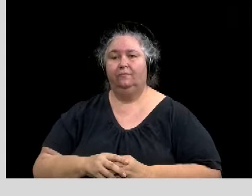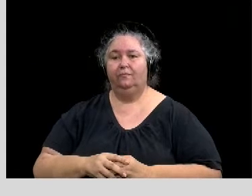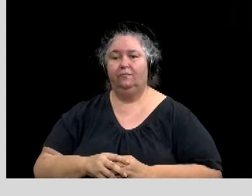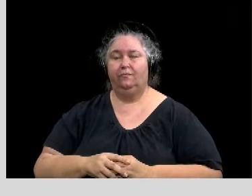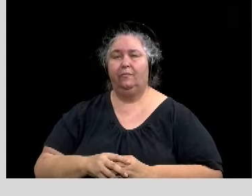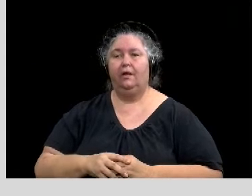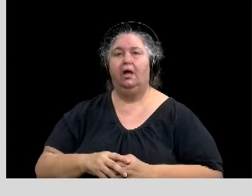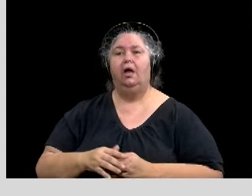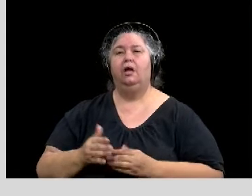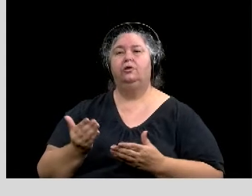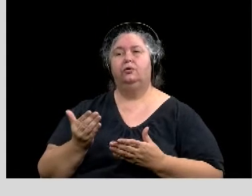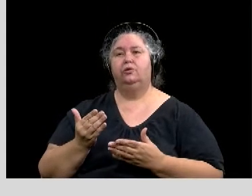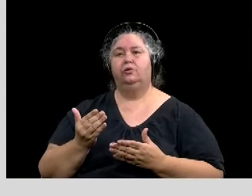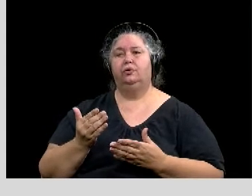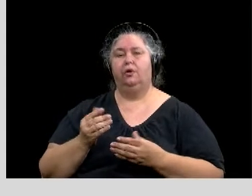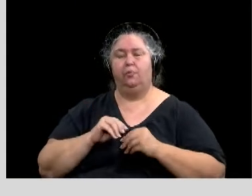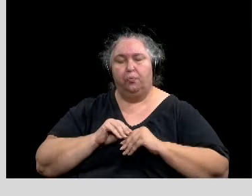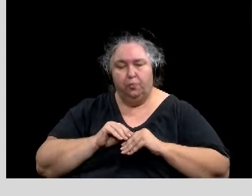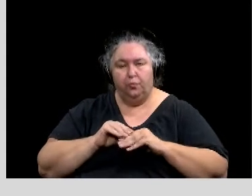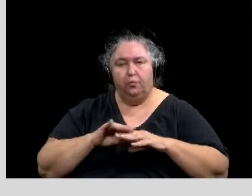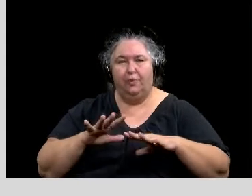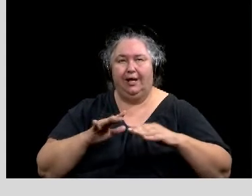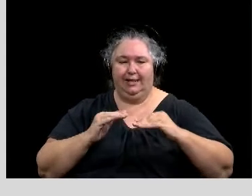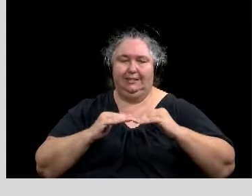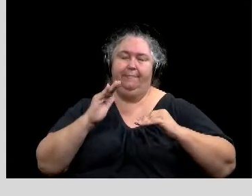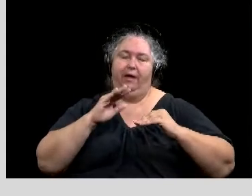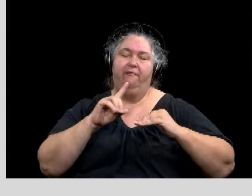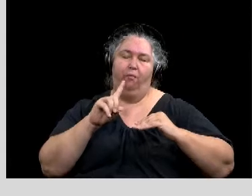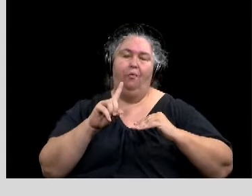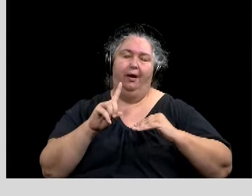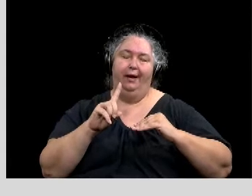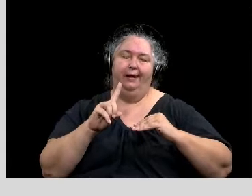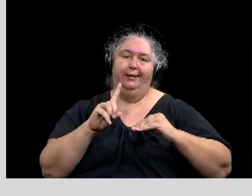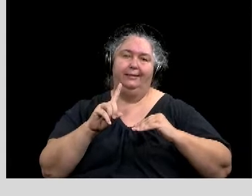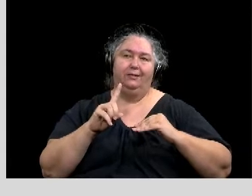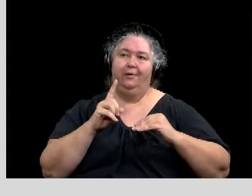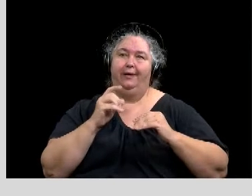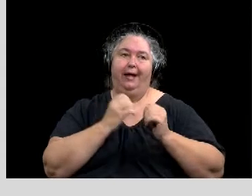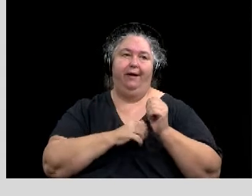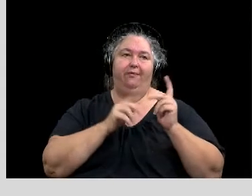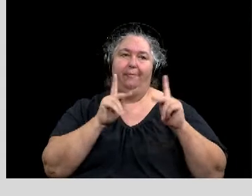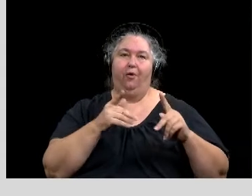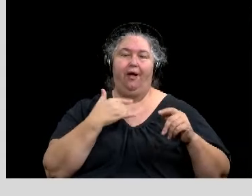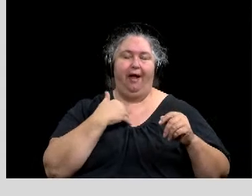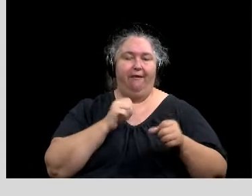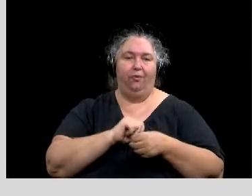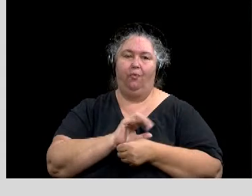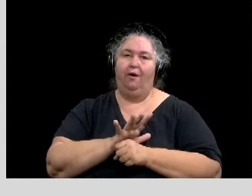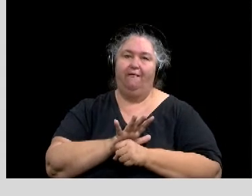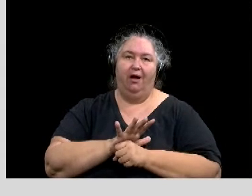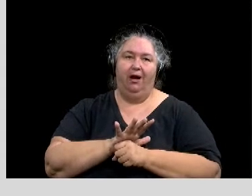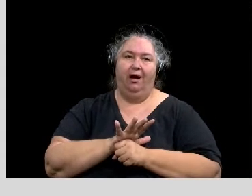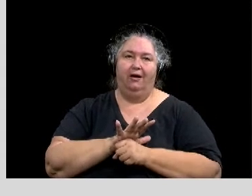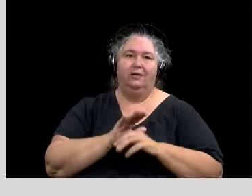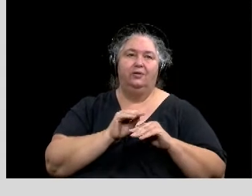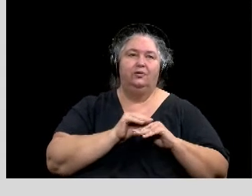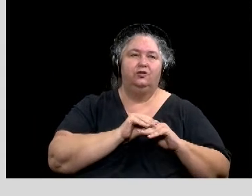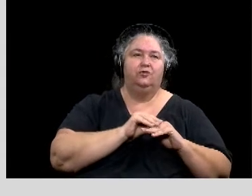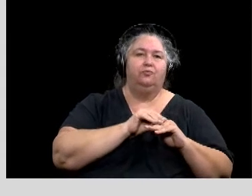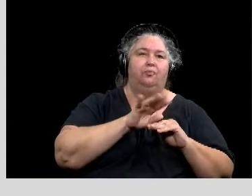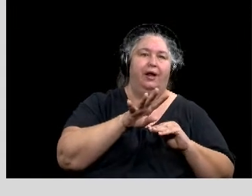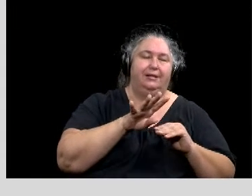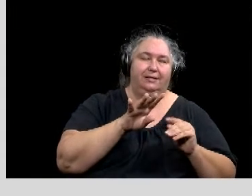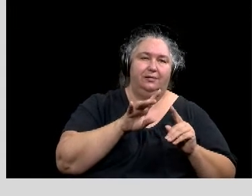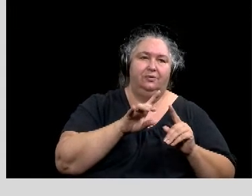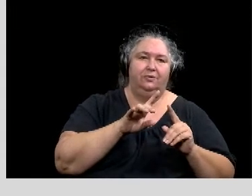y la reproducción básica afectiva es un por ciento así es que de las personas que tienen